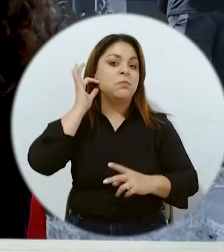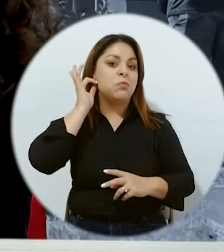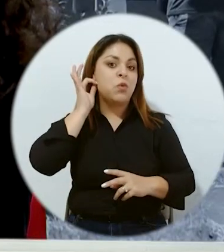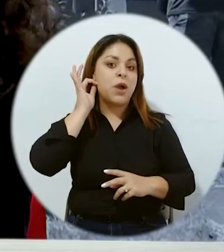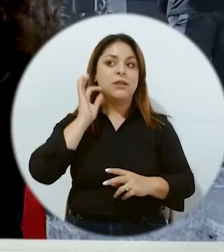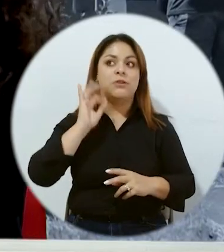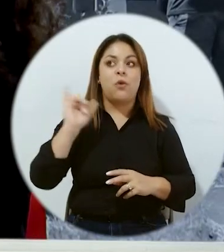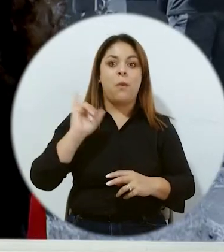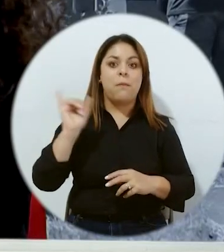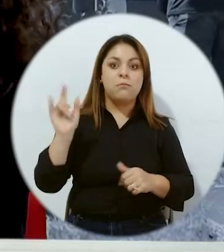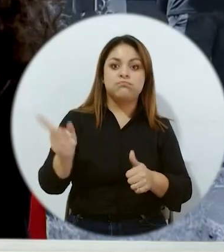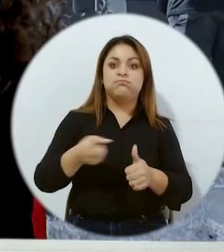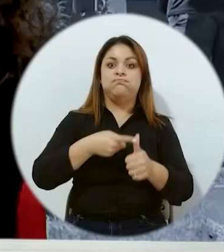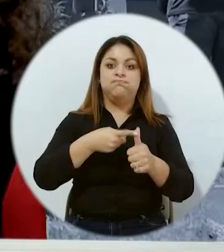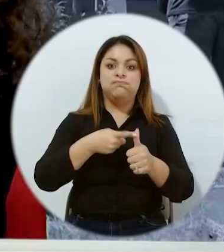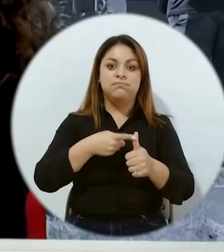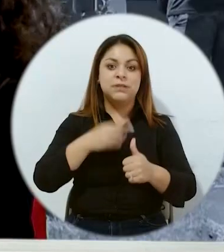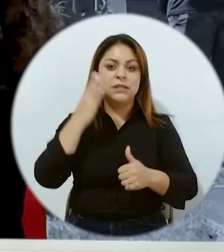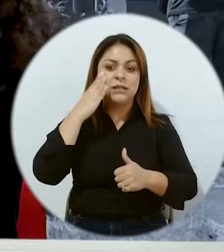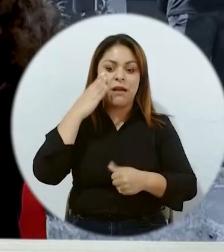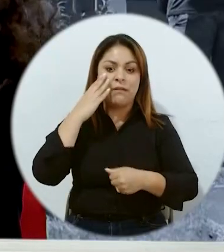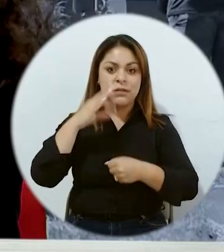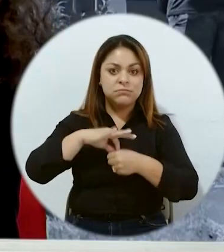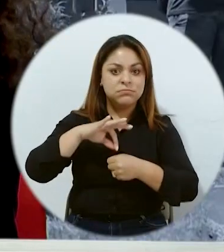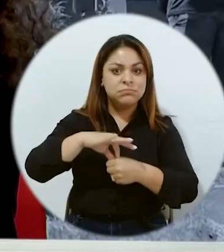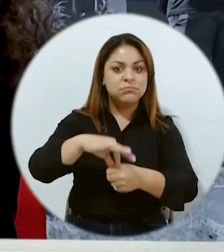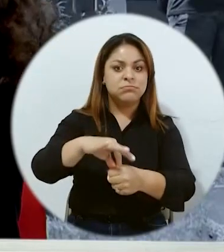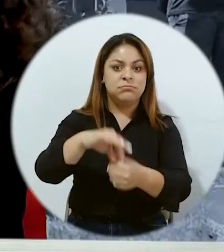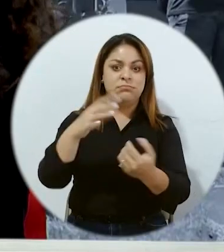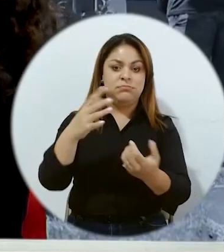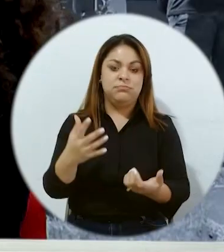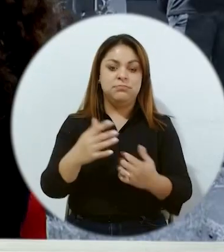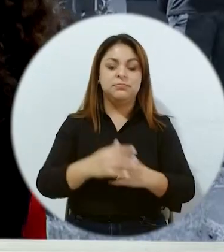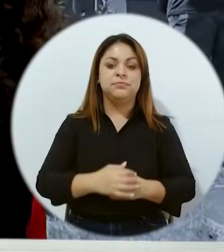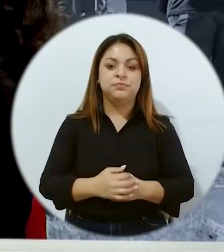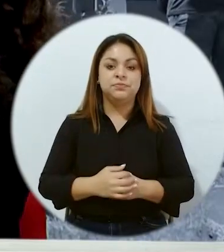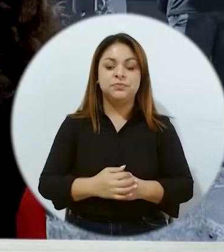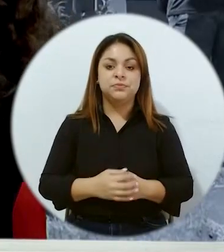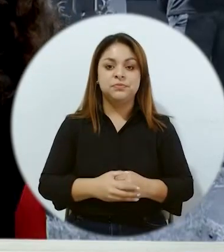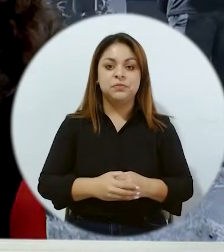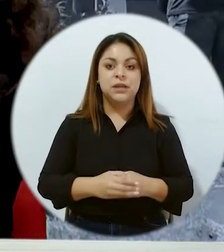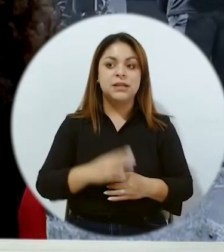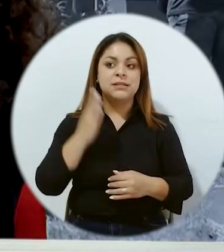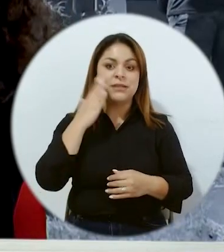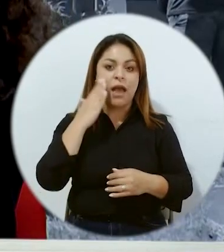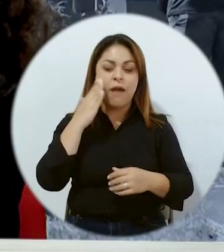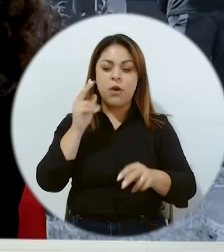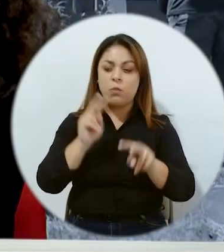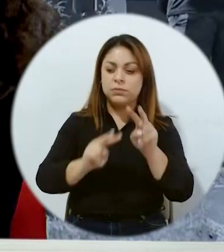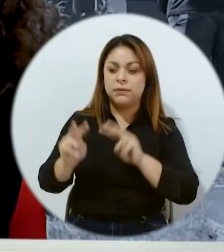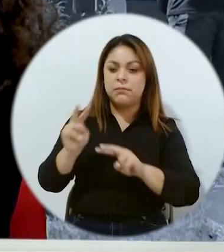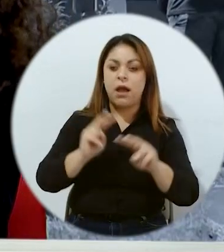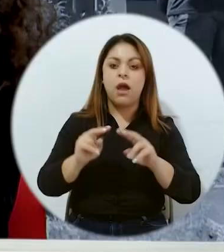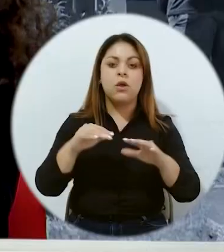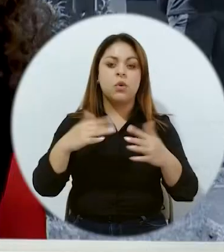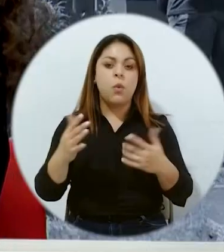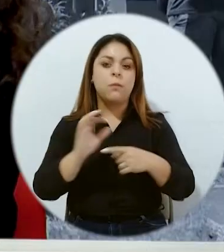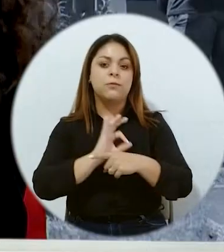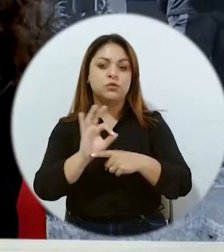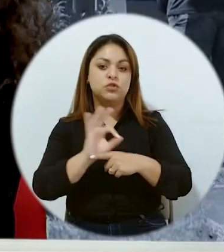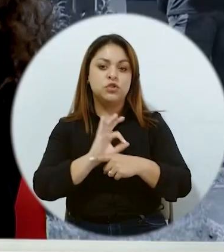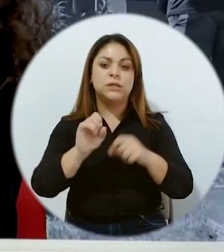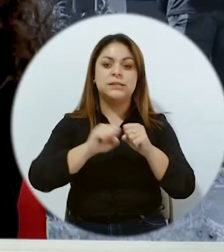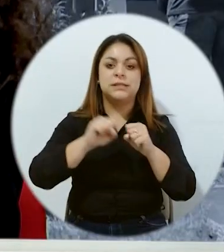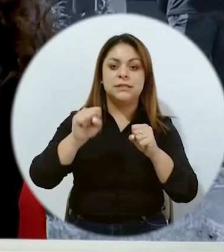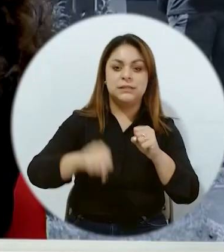también pionera en esta domesticación de la agricultura, ¿verdad? En esa observación de cómo funcionaban